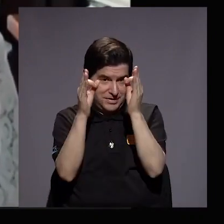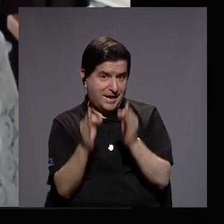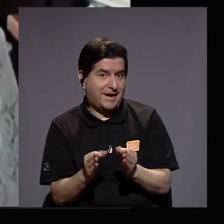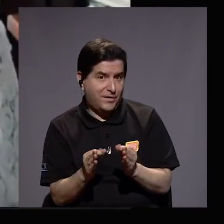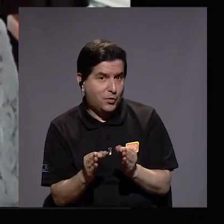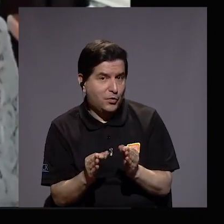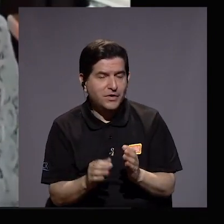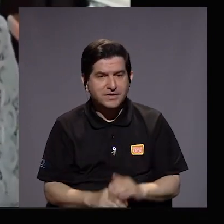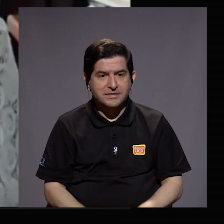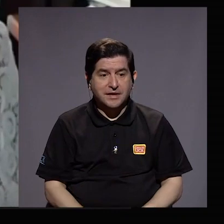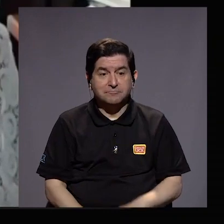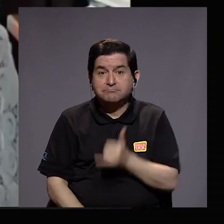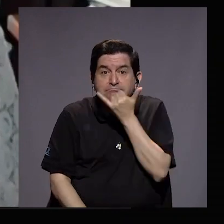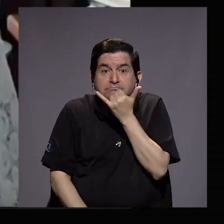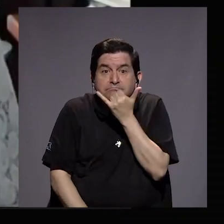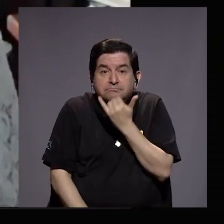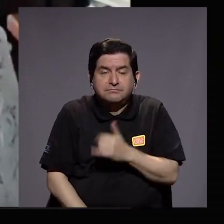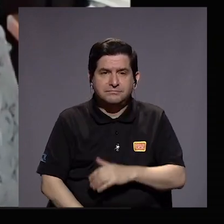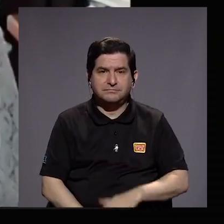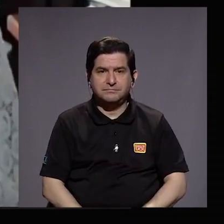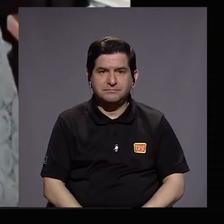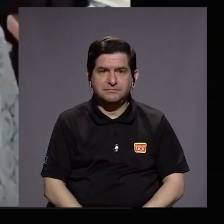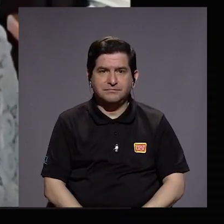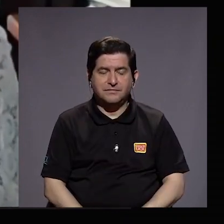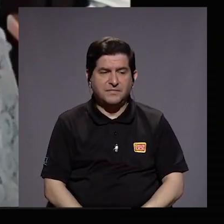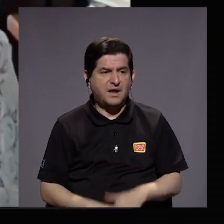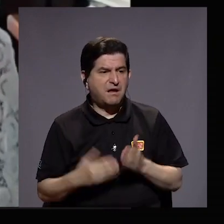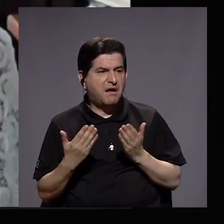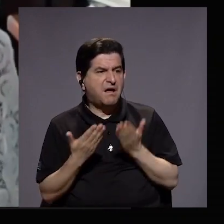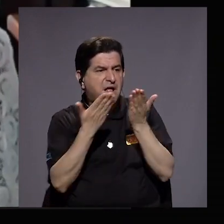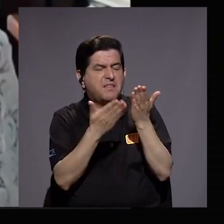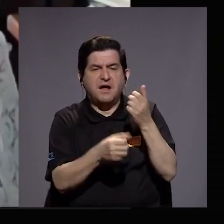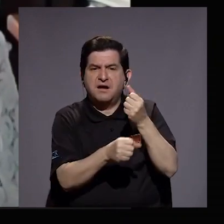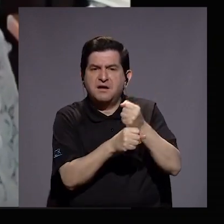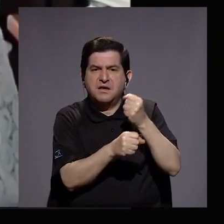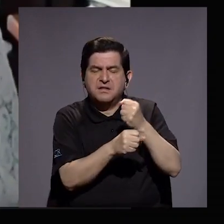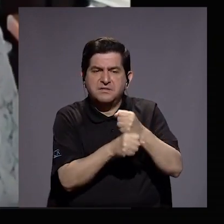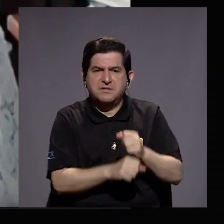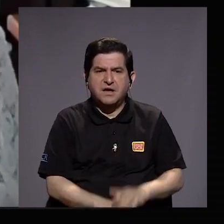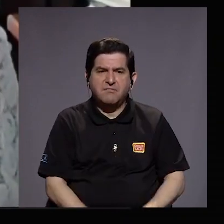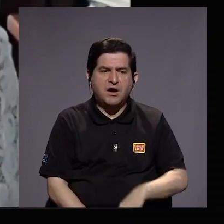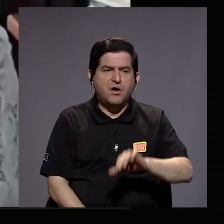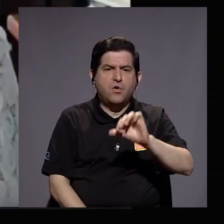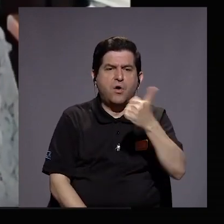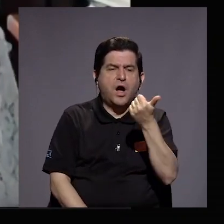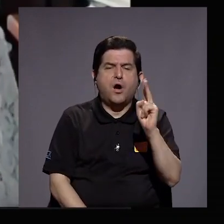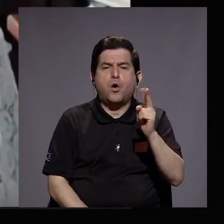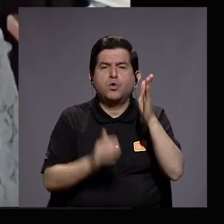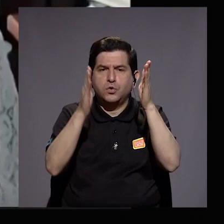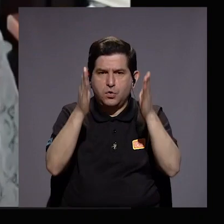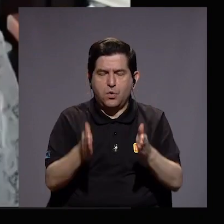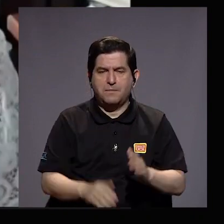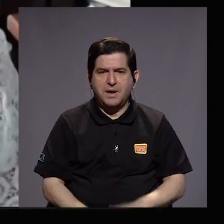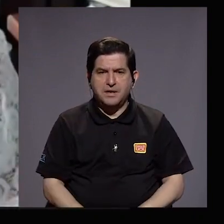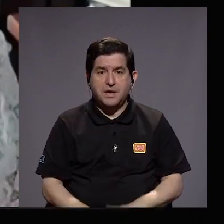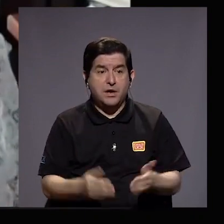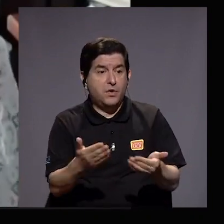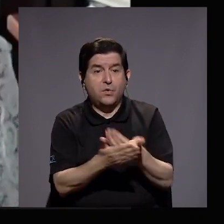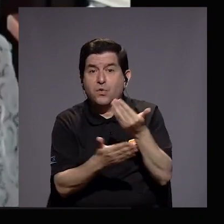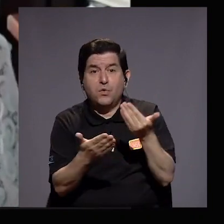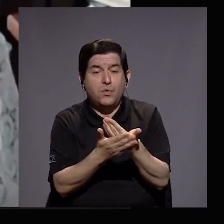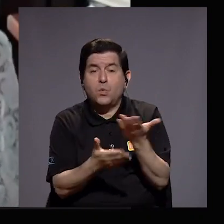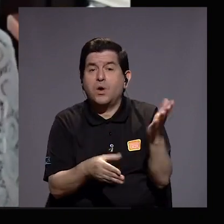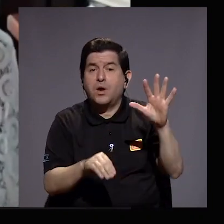corte, resultó que le dieron el cargo a otro compañero